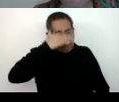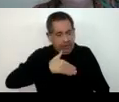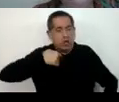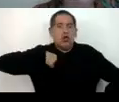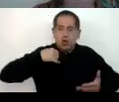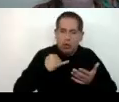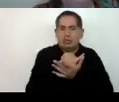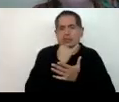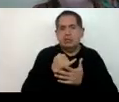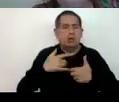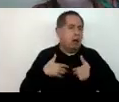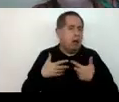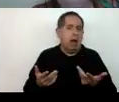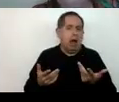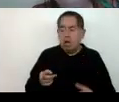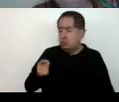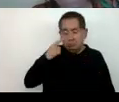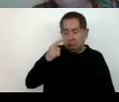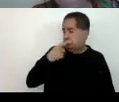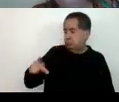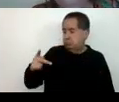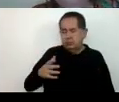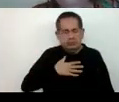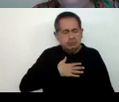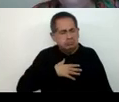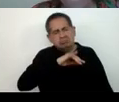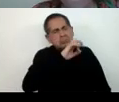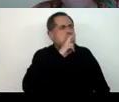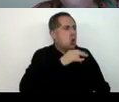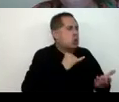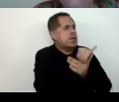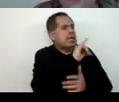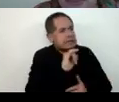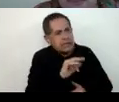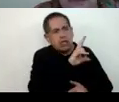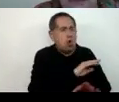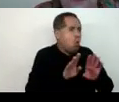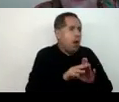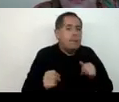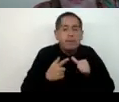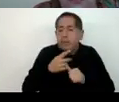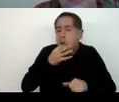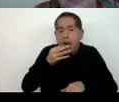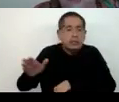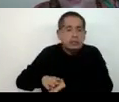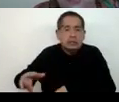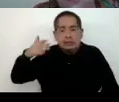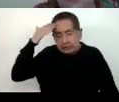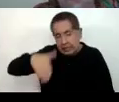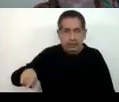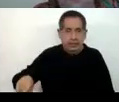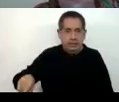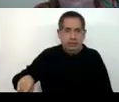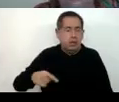para que se realice un procedimiento anticonceptivo con pleno conocimiento. O sea, este